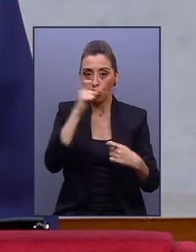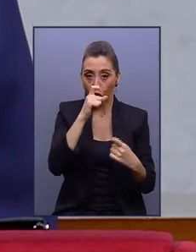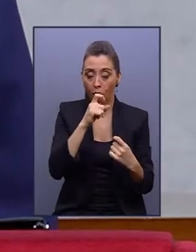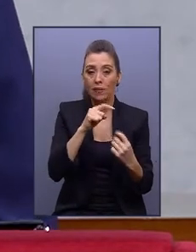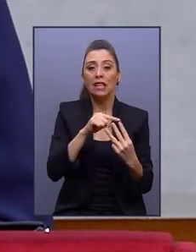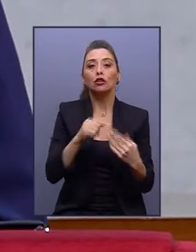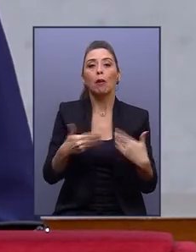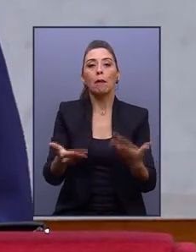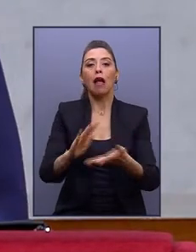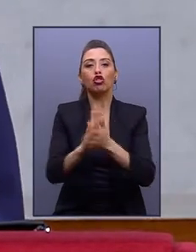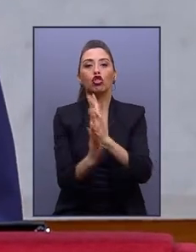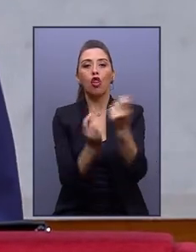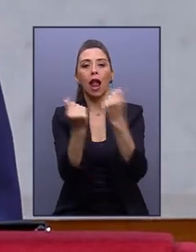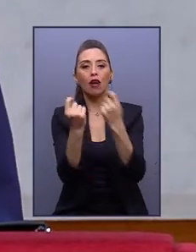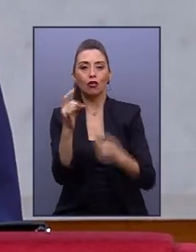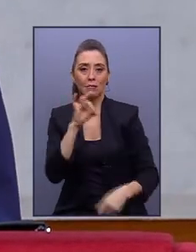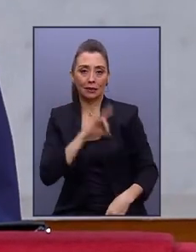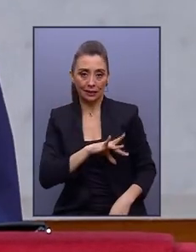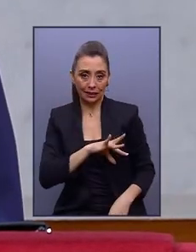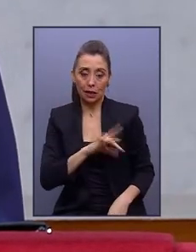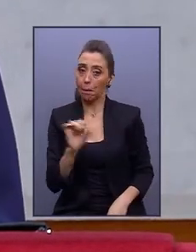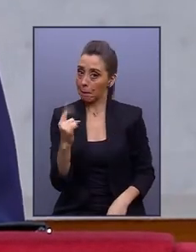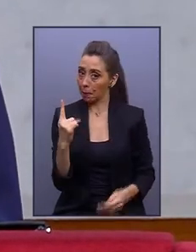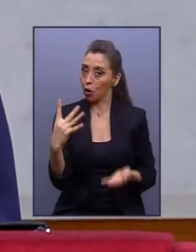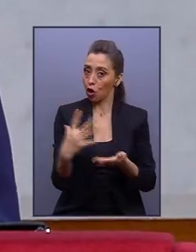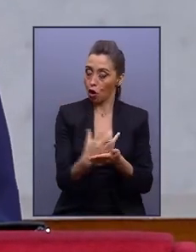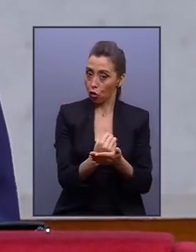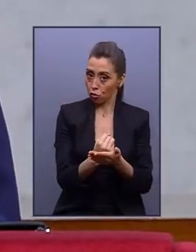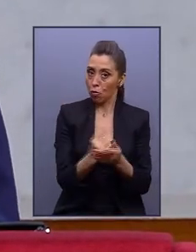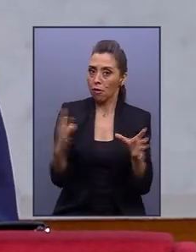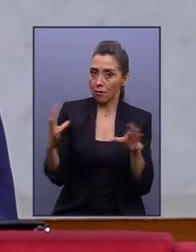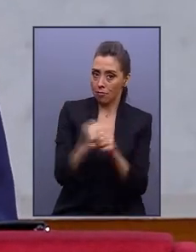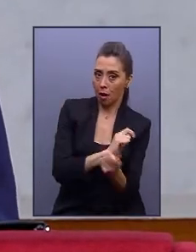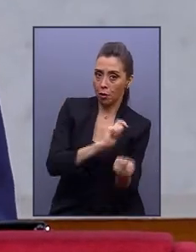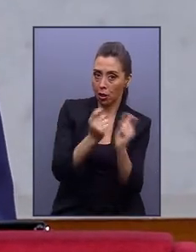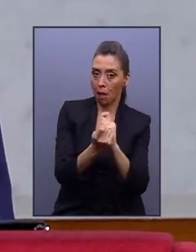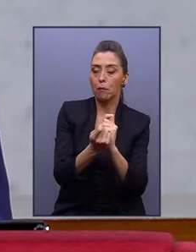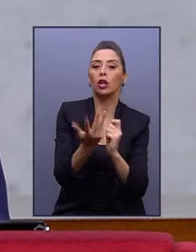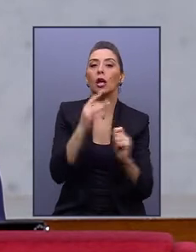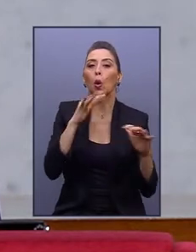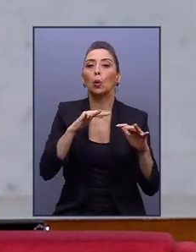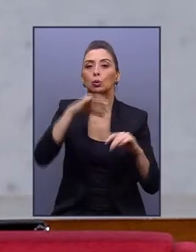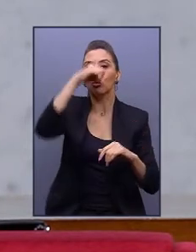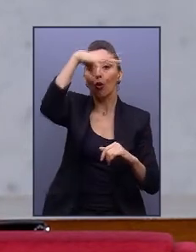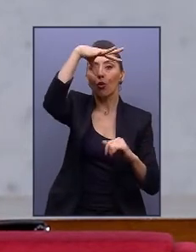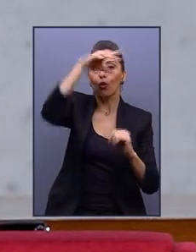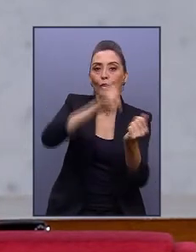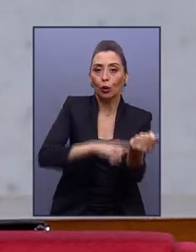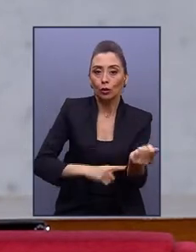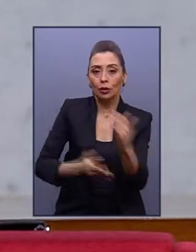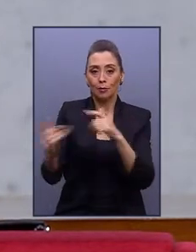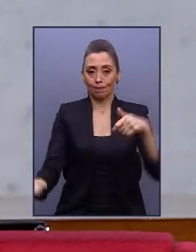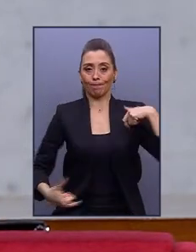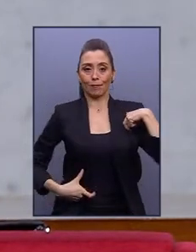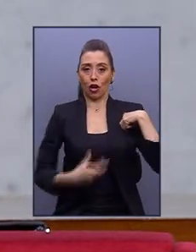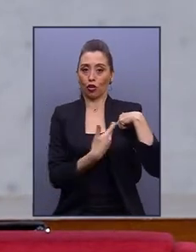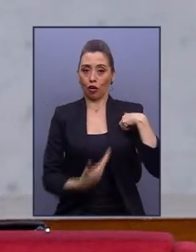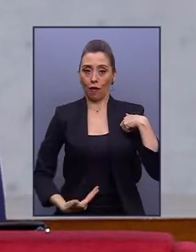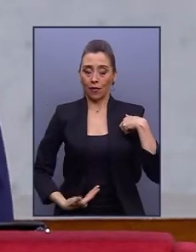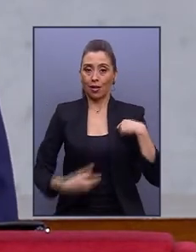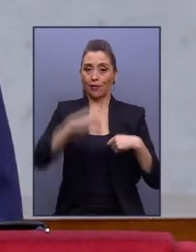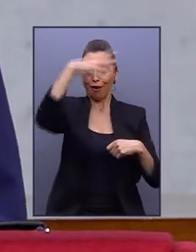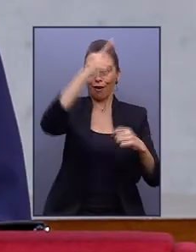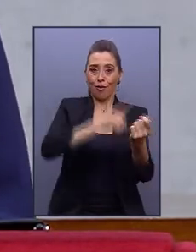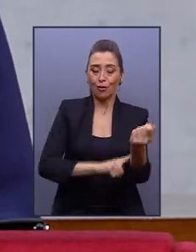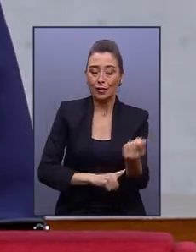economía. En primer lugar, hemos logrado una veloz transformación energética. Cuando llegamos al gobierno, la energía era un freno